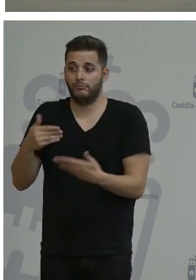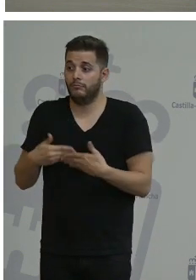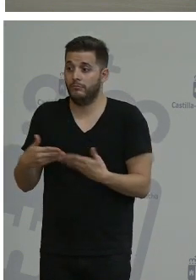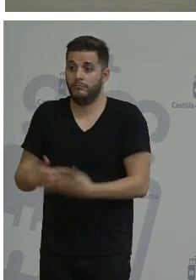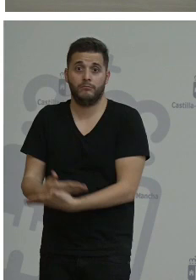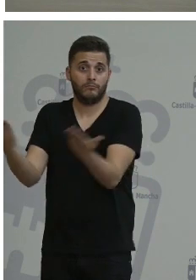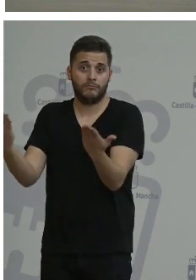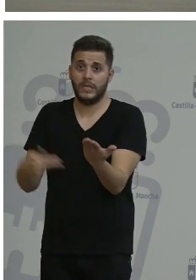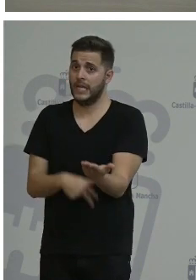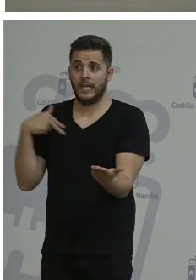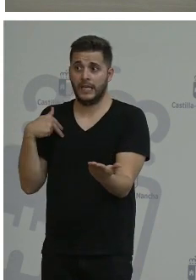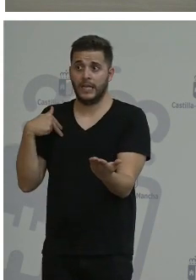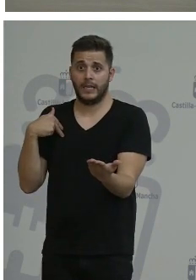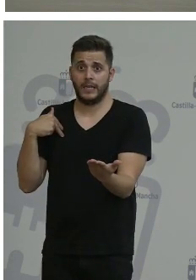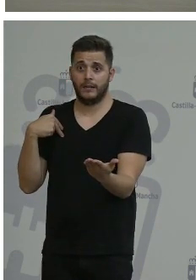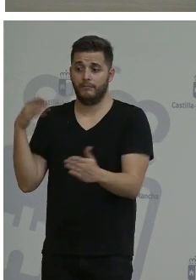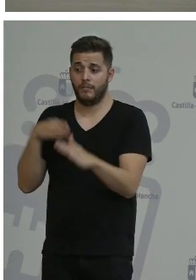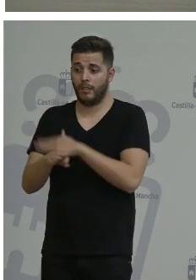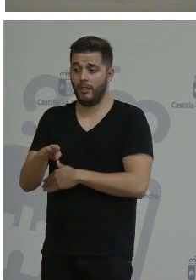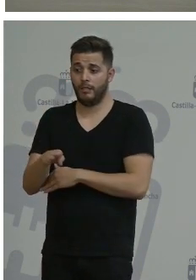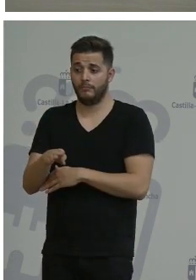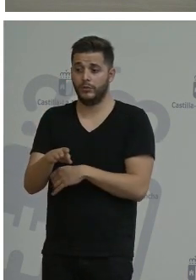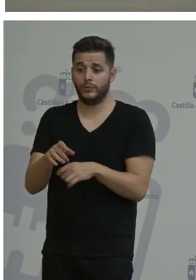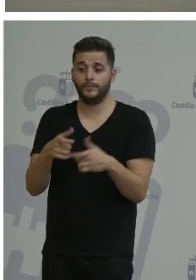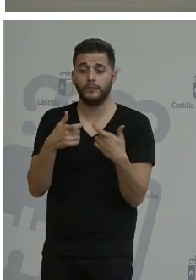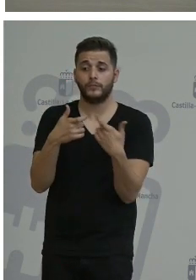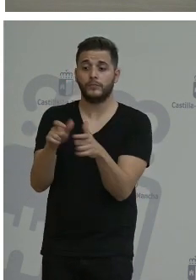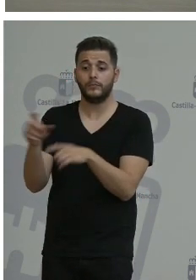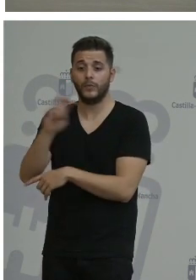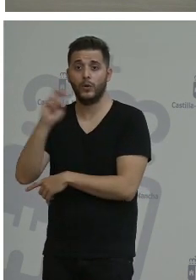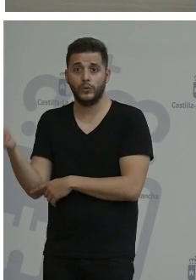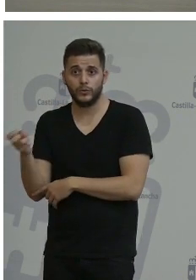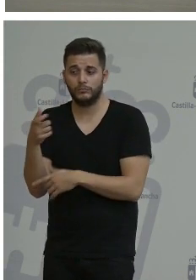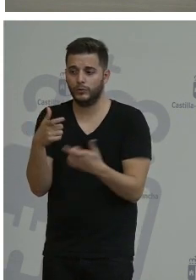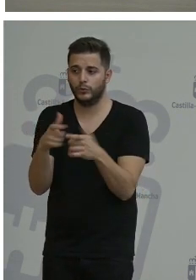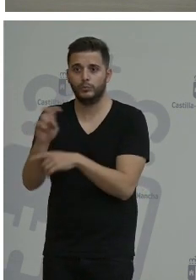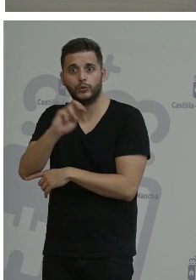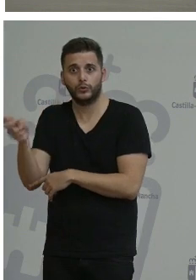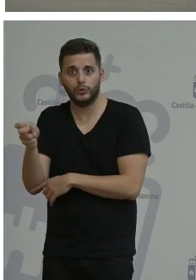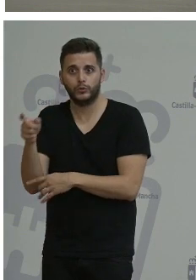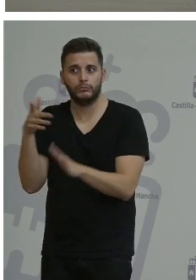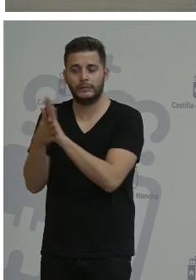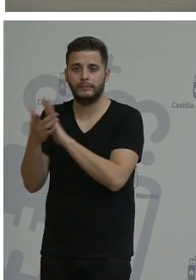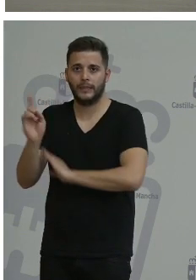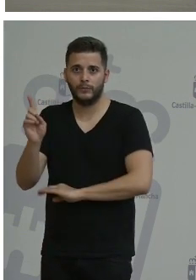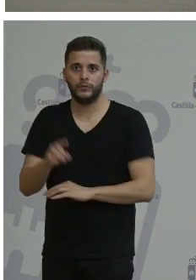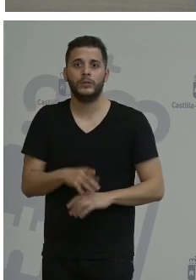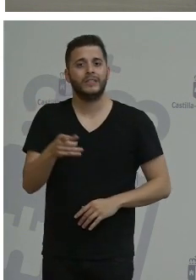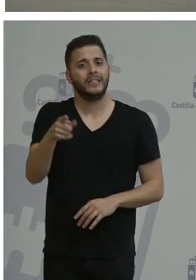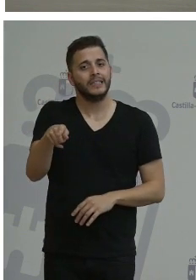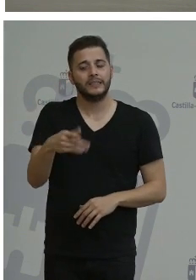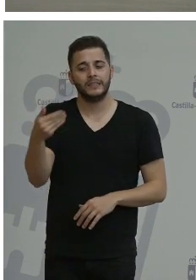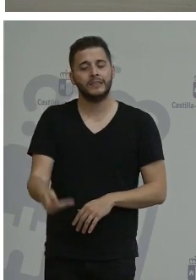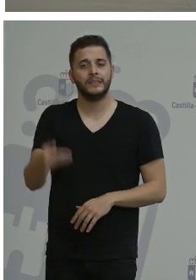personas que van a acceder por otras vías que no son por los grupos. Aquí es importante saber